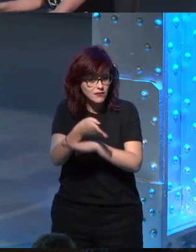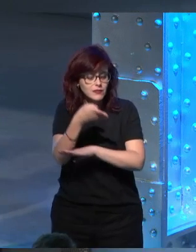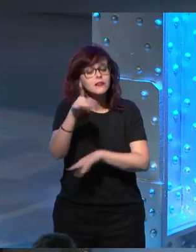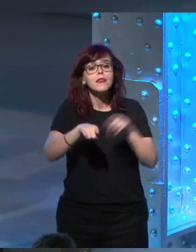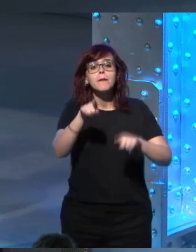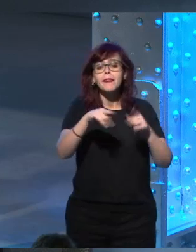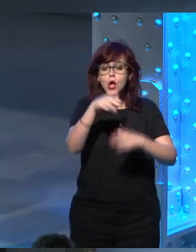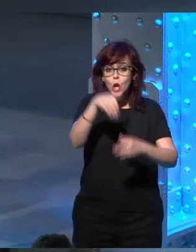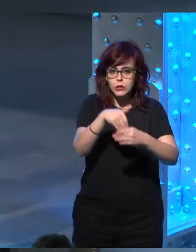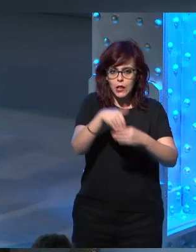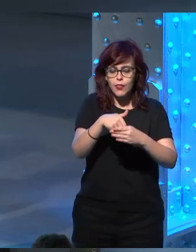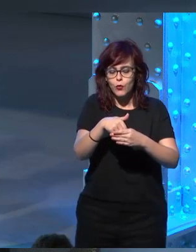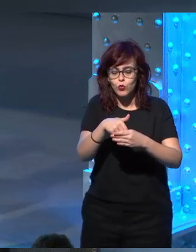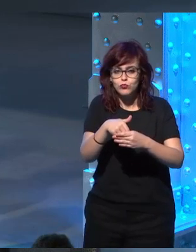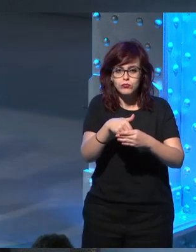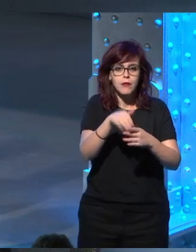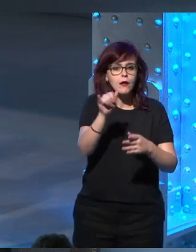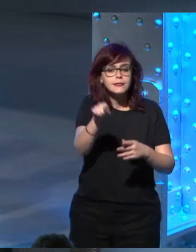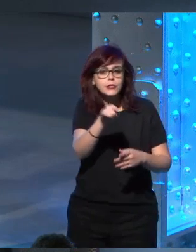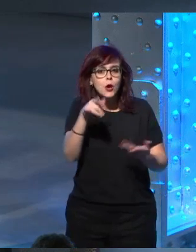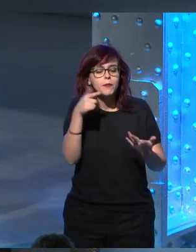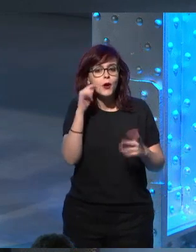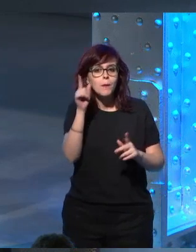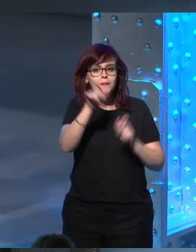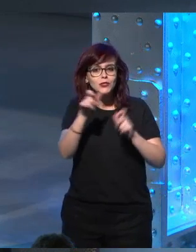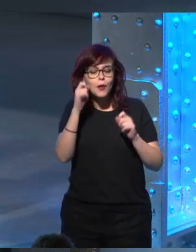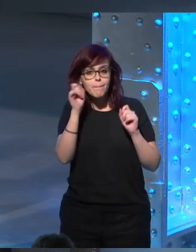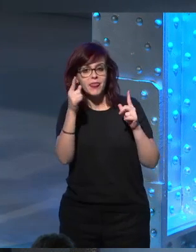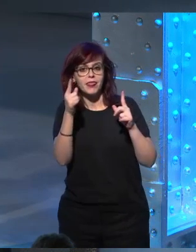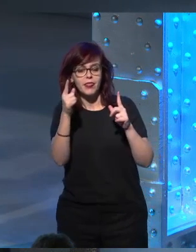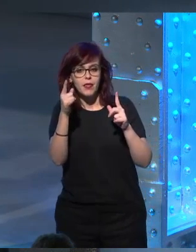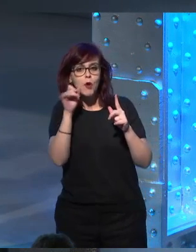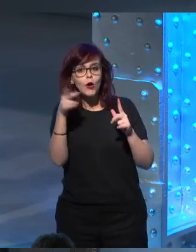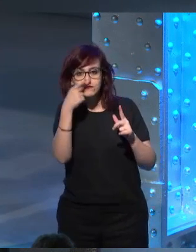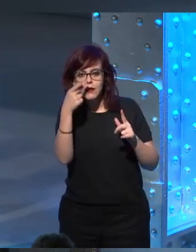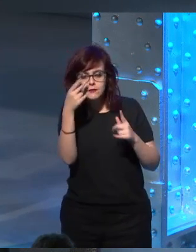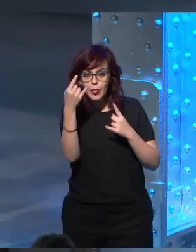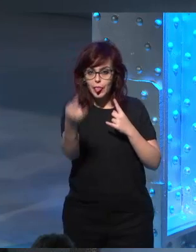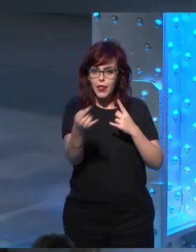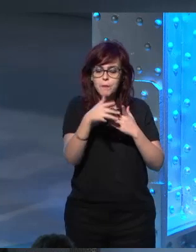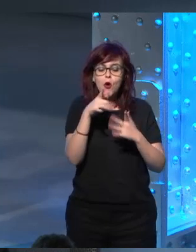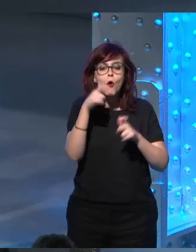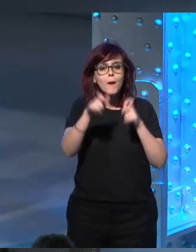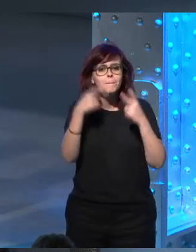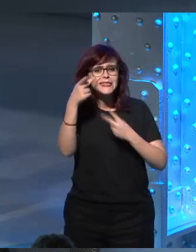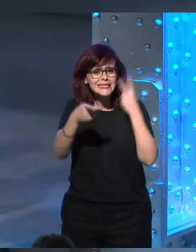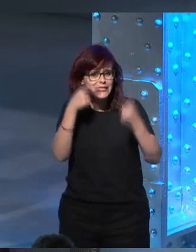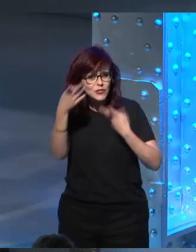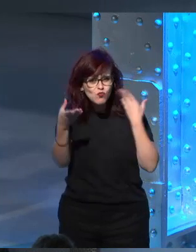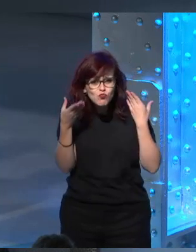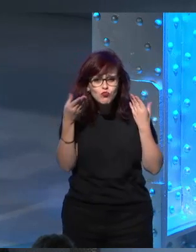del contenido que tengas, lo que ellos perciben es, esto me interesa porque tiene mucha visibilidad o muchas visitas.